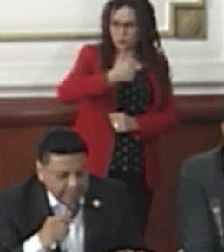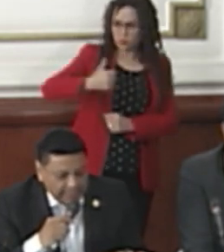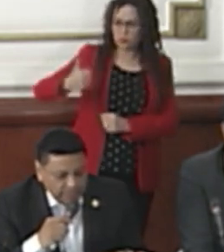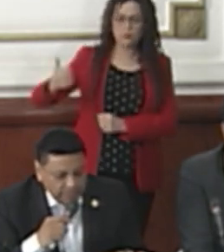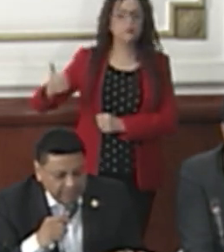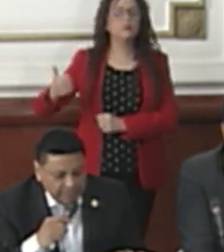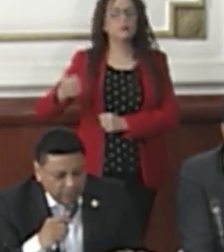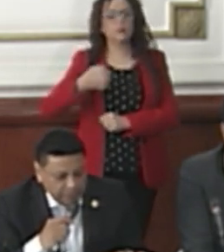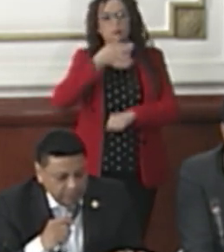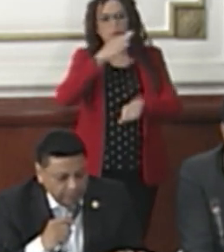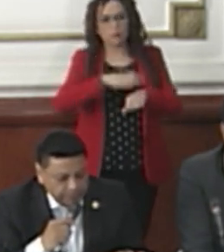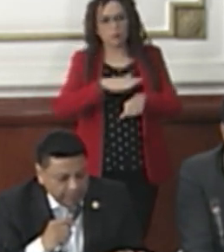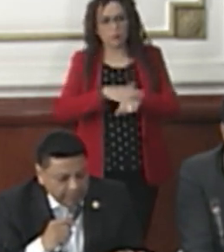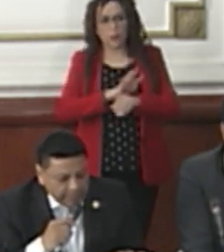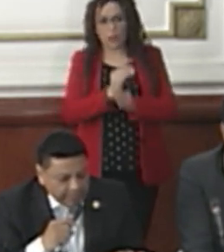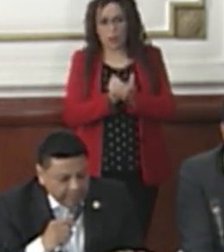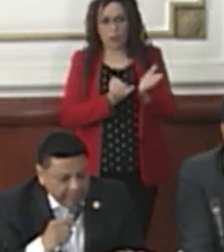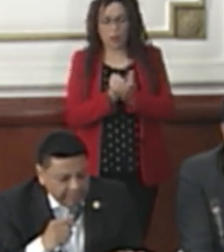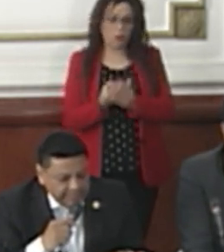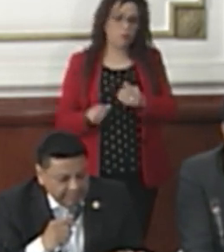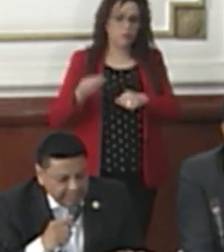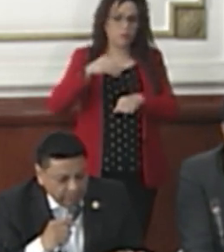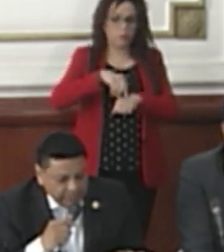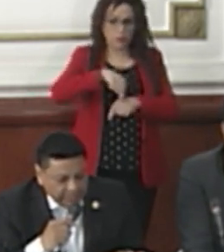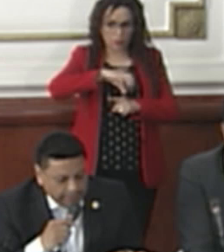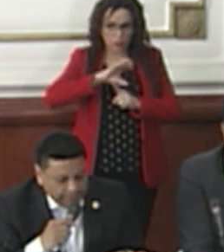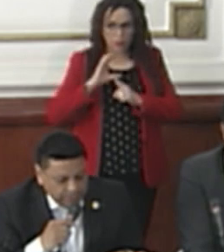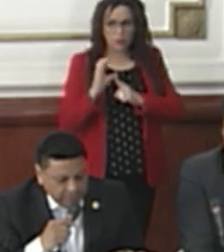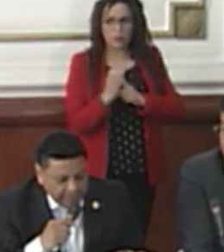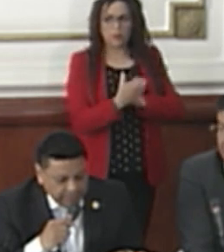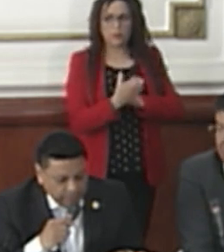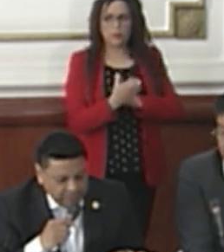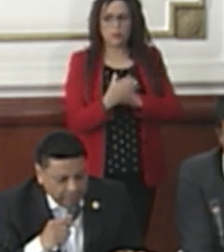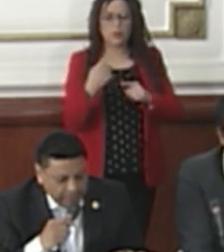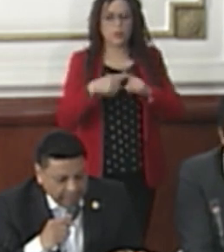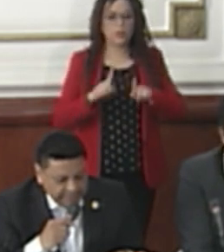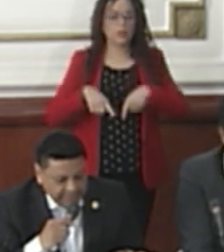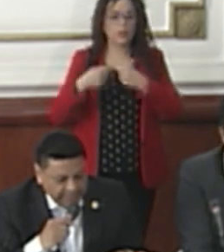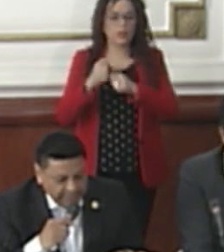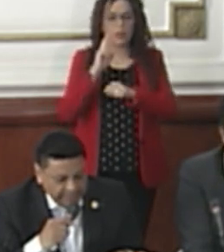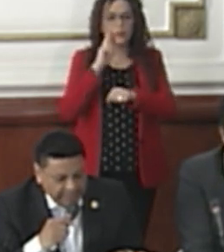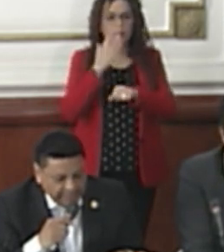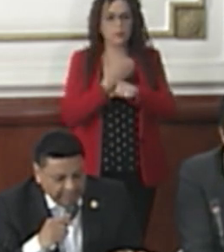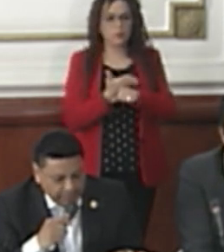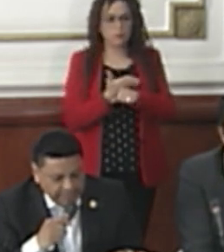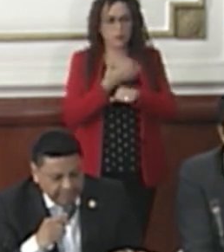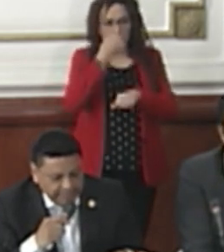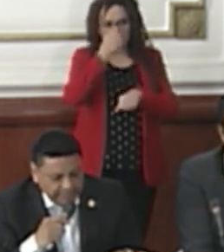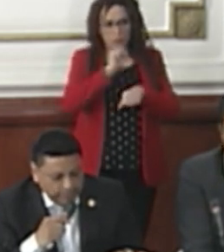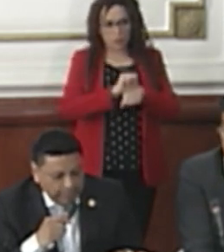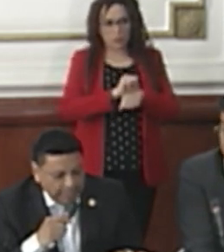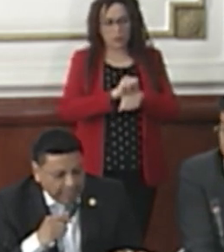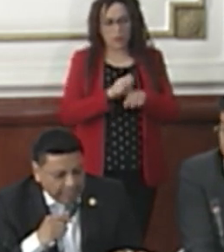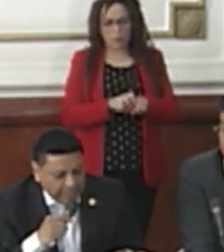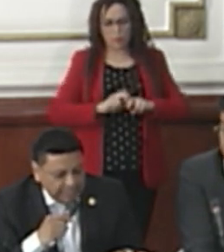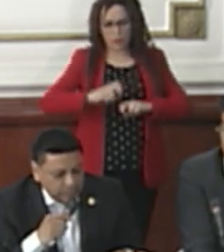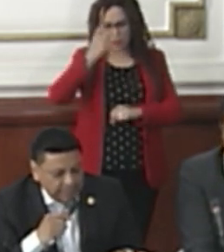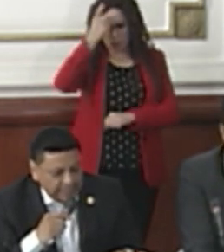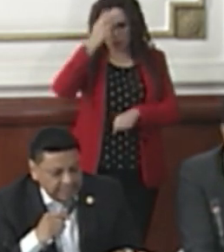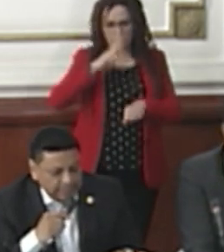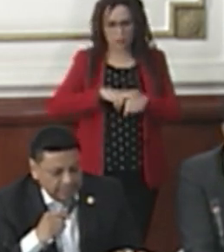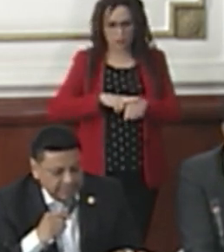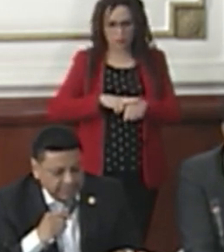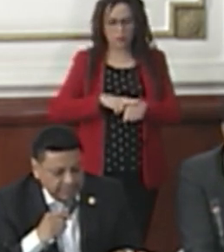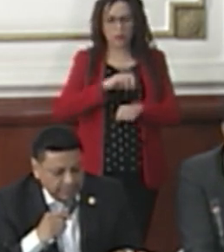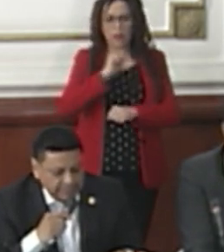la instalación de esta comisión y la designación de la persona responsable de la Secretaría Técnica de la Mesa Directiva a las